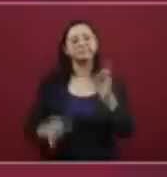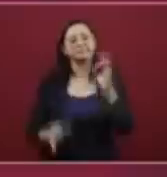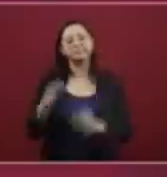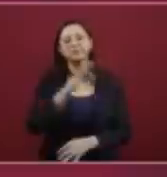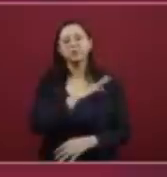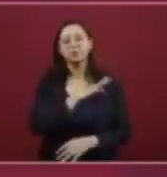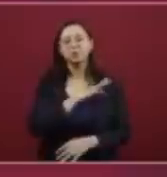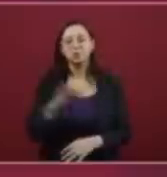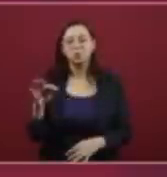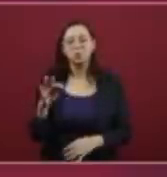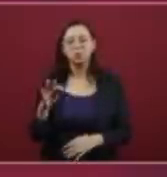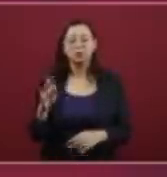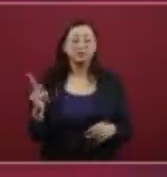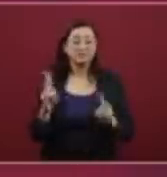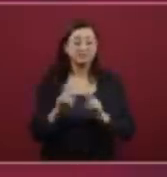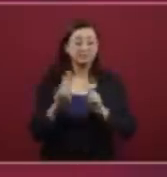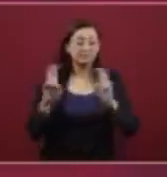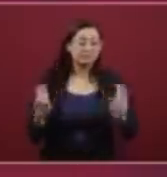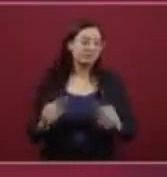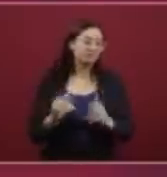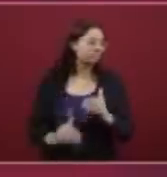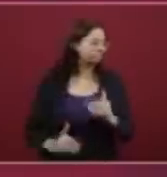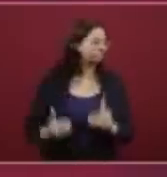gran avance.